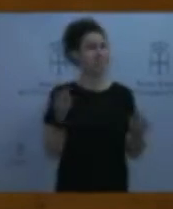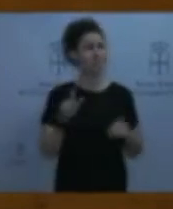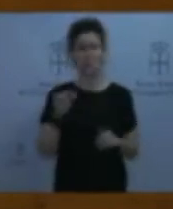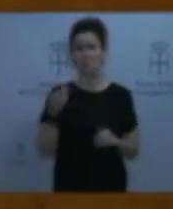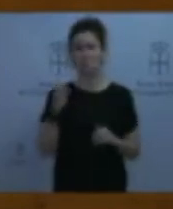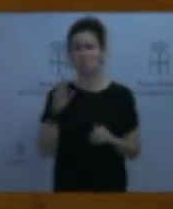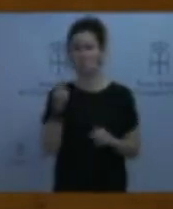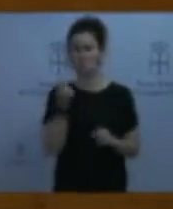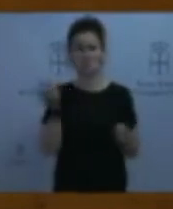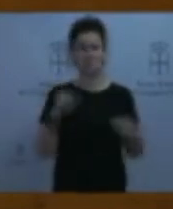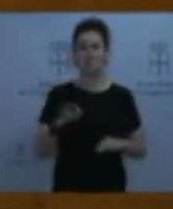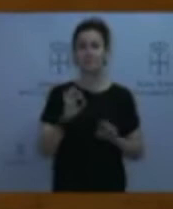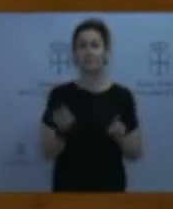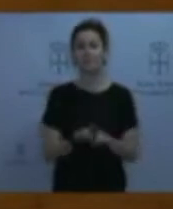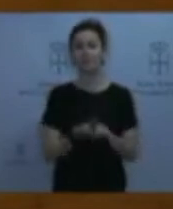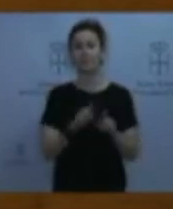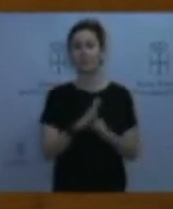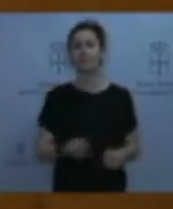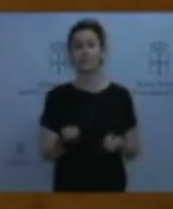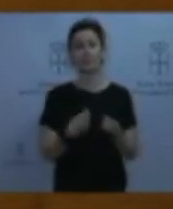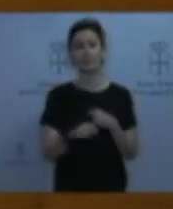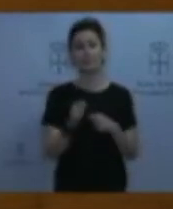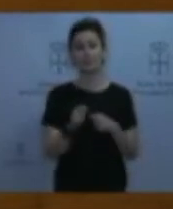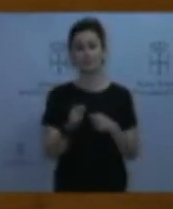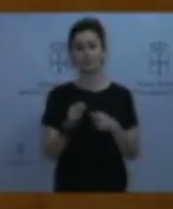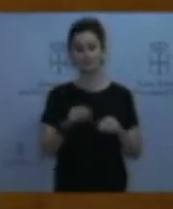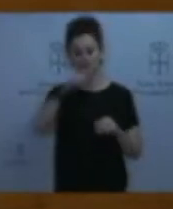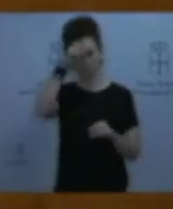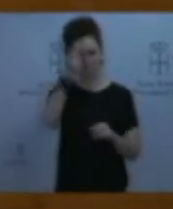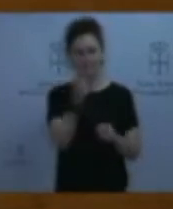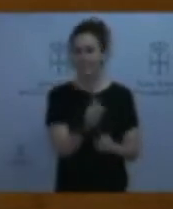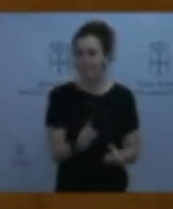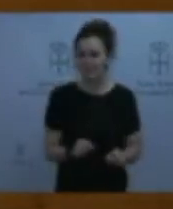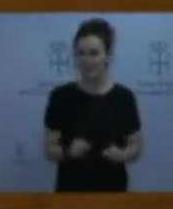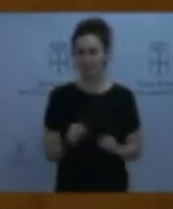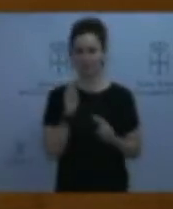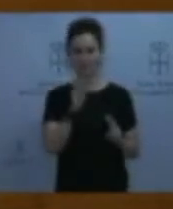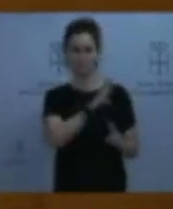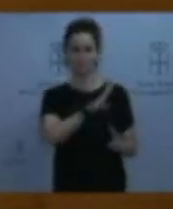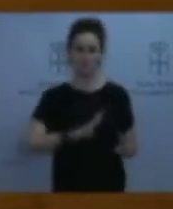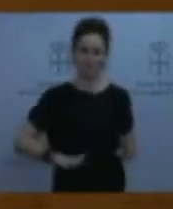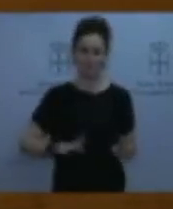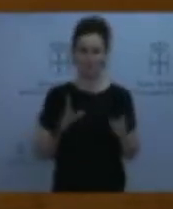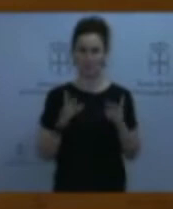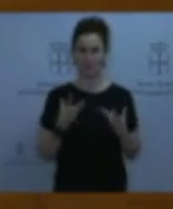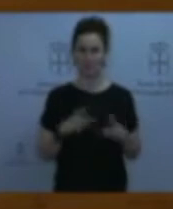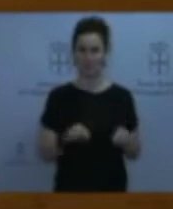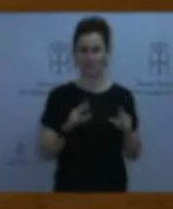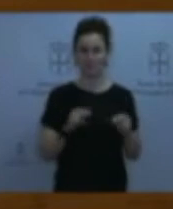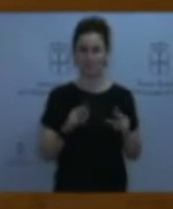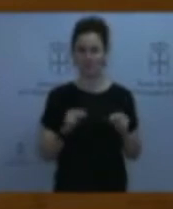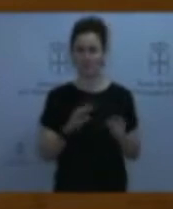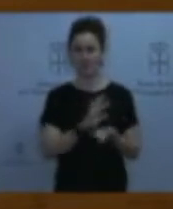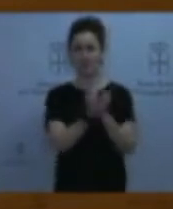dinero y entonces ha tenido que suprimir la obra cultural y social, ¿no? Pero no sucede eso. Lo que vemos es que mientras se suprime, repito, de